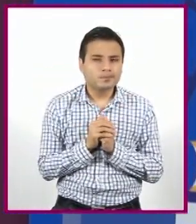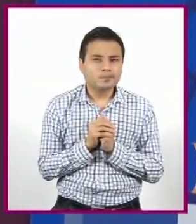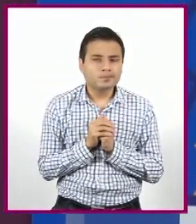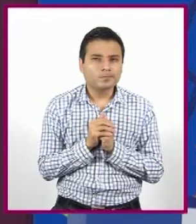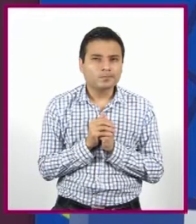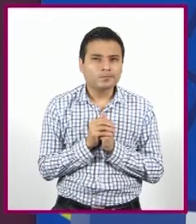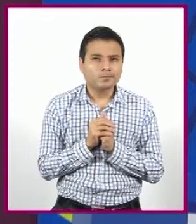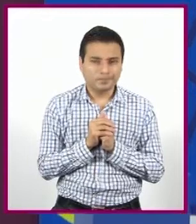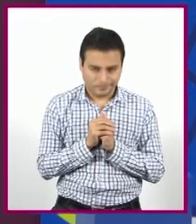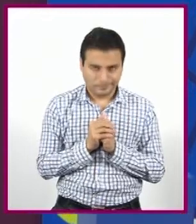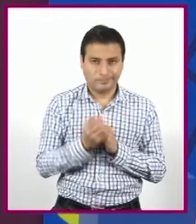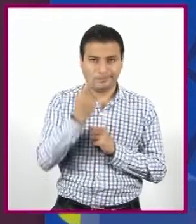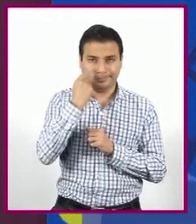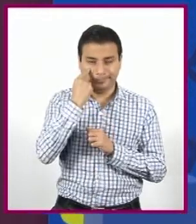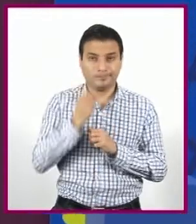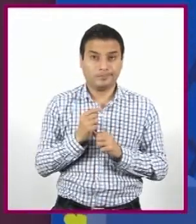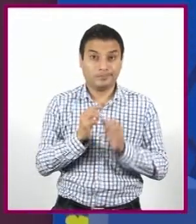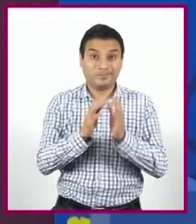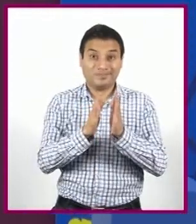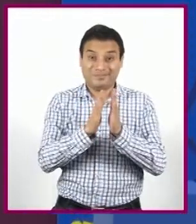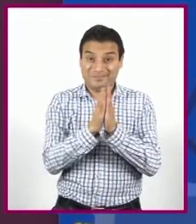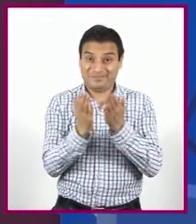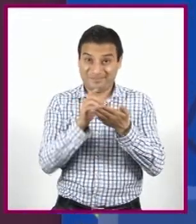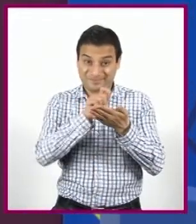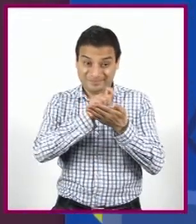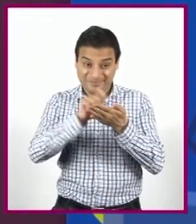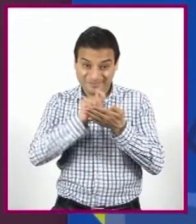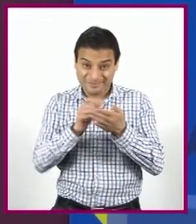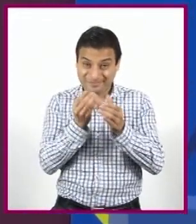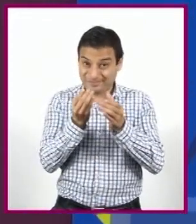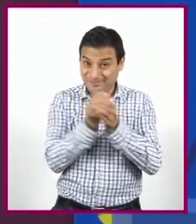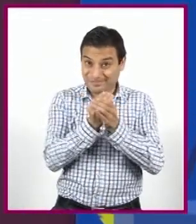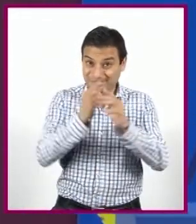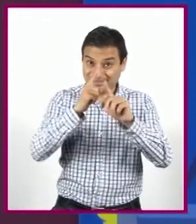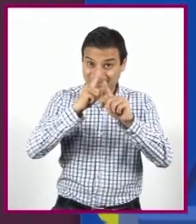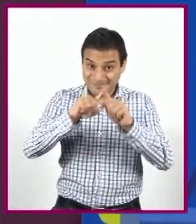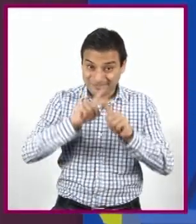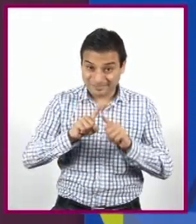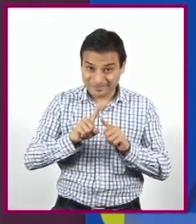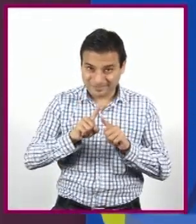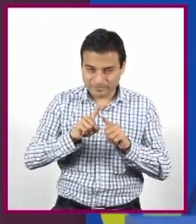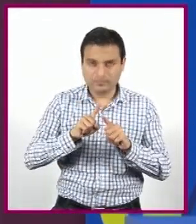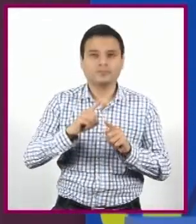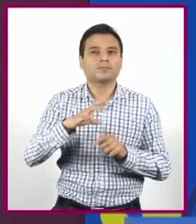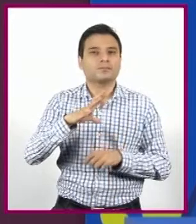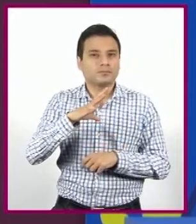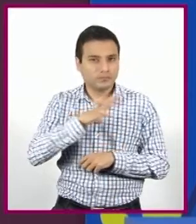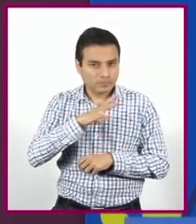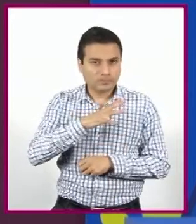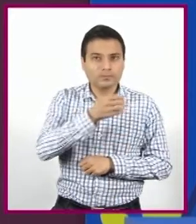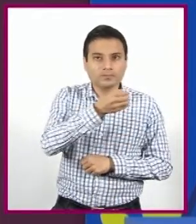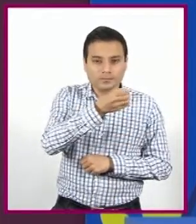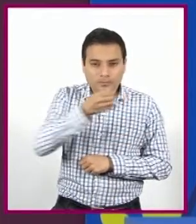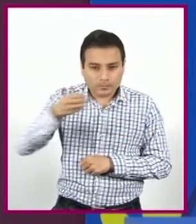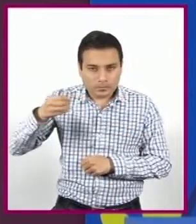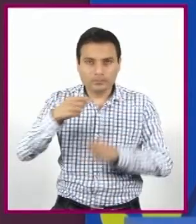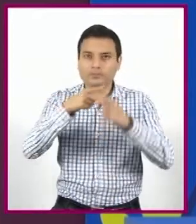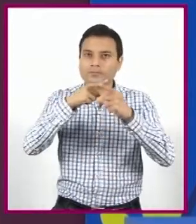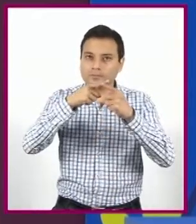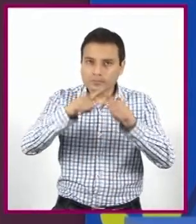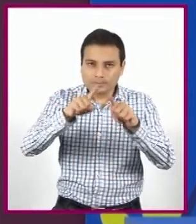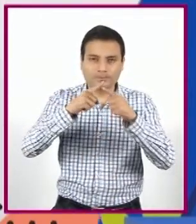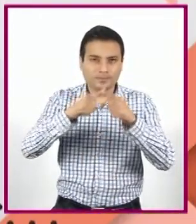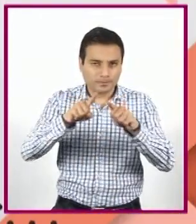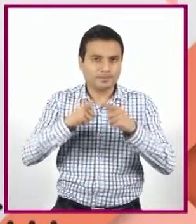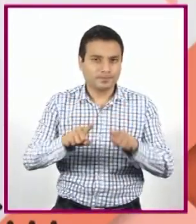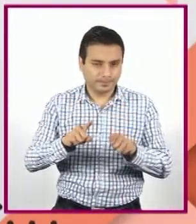bien, cada tipo de texto requiere una estructura distinta, una forma diferente de presentar la información que